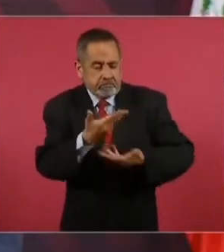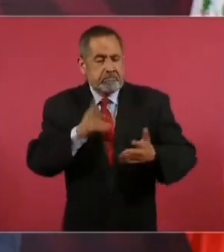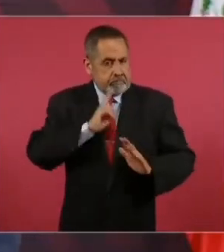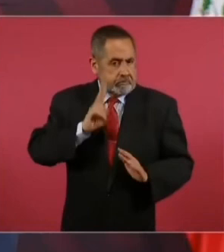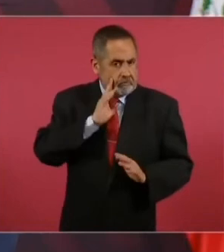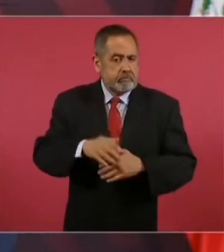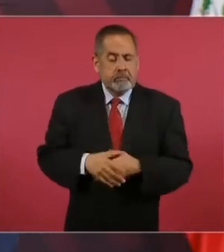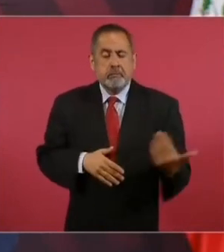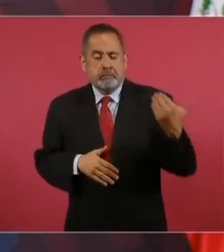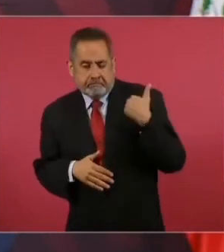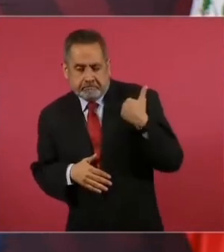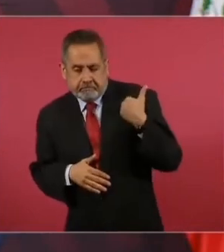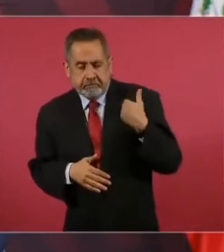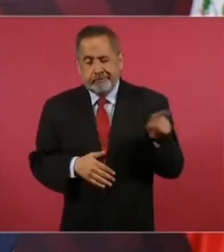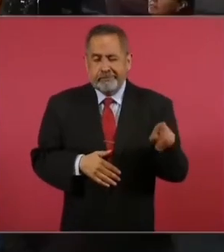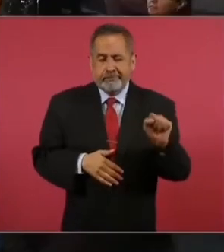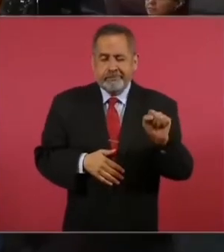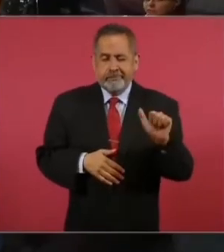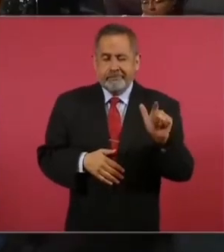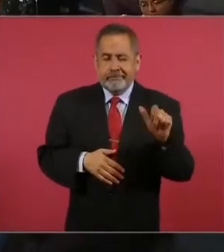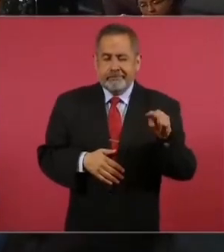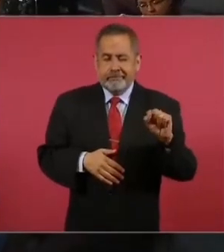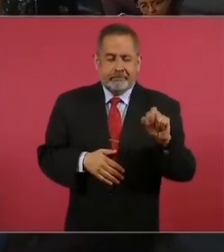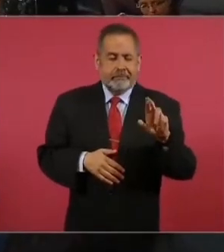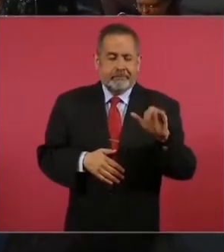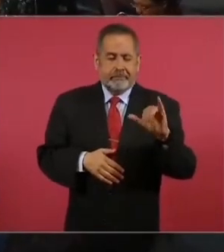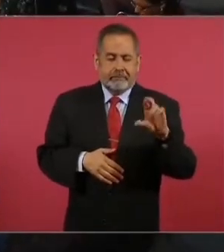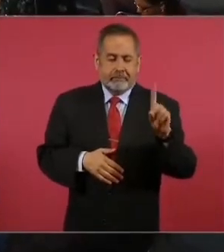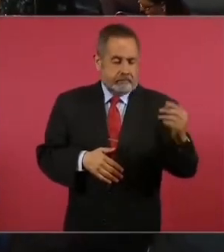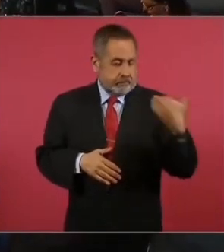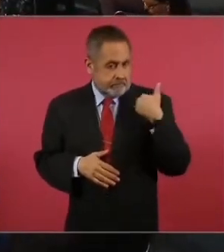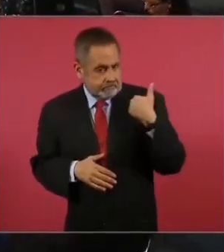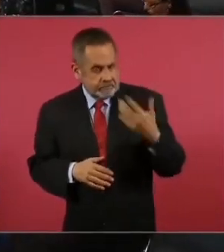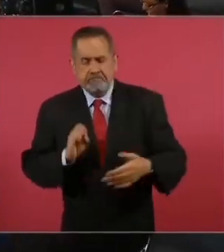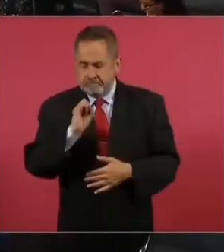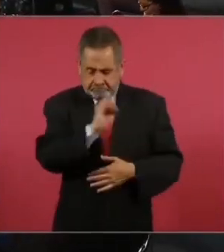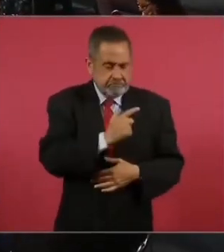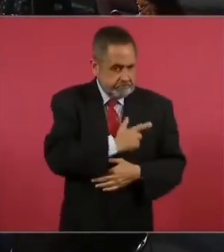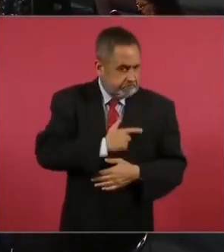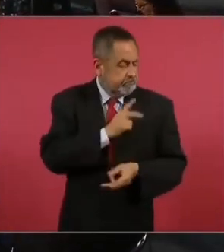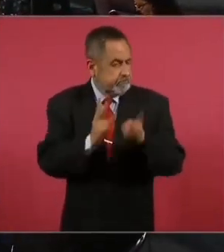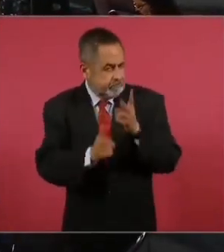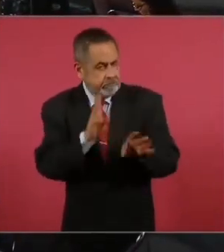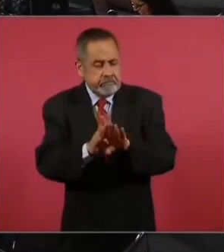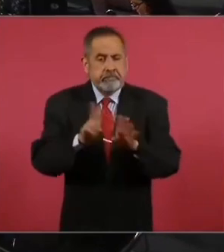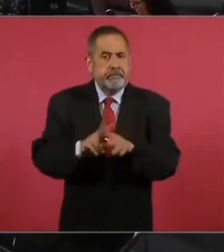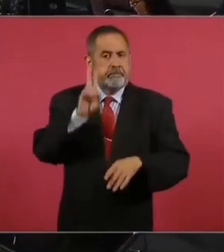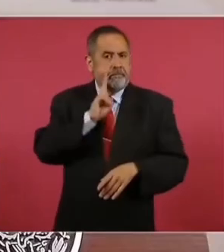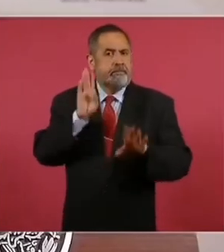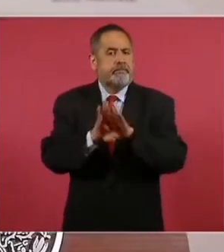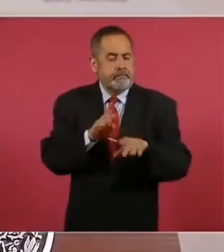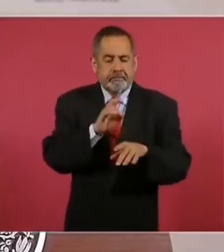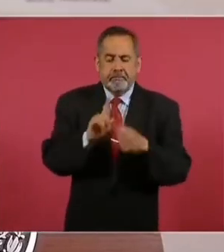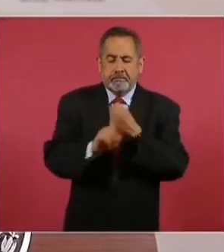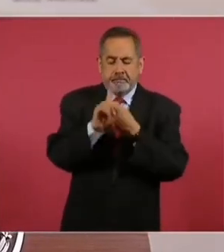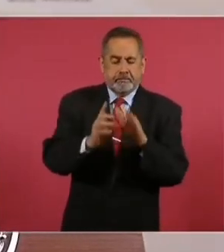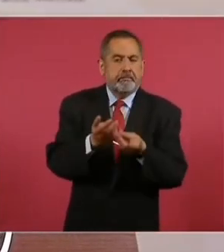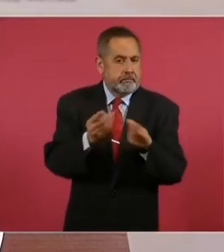Entonces me busca Ricardo y le digo, sí, vamos a ver cómo se resuelve.